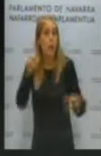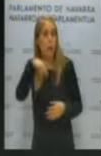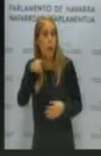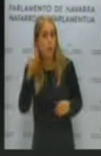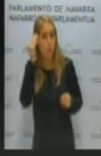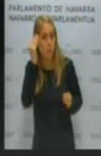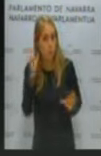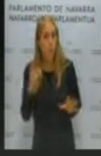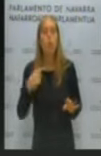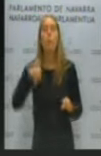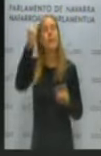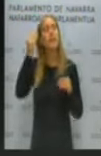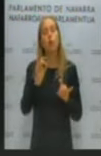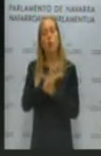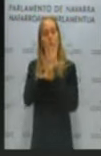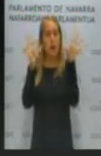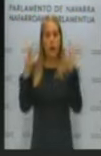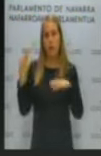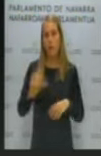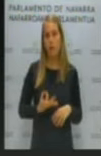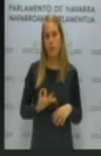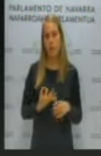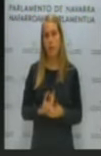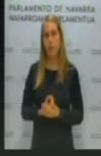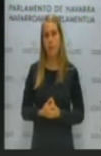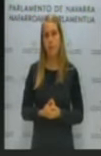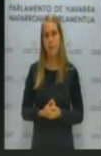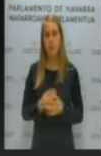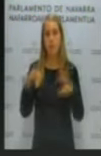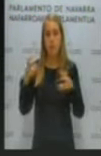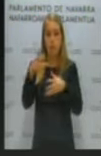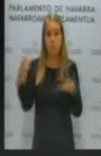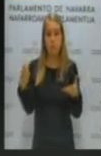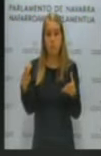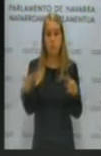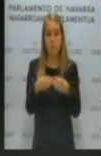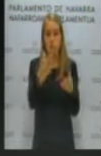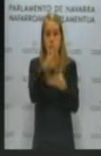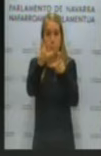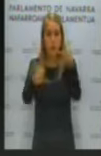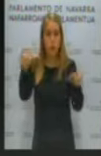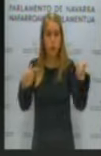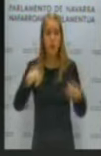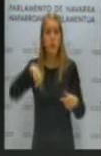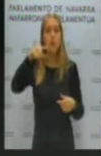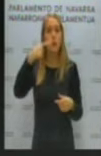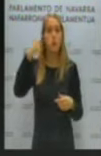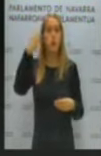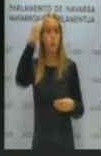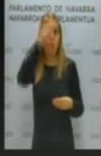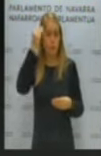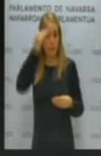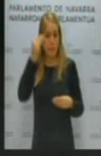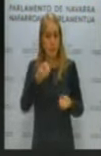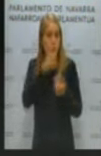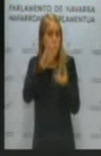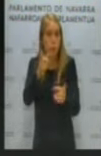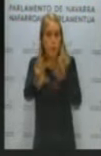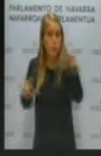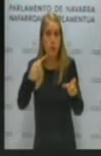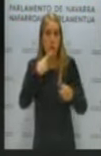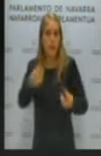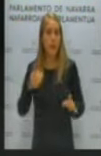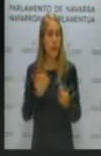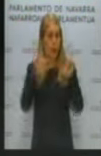claro, hay que ser claro con el conjunto de los ciudadanos. A la gente hay que decirle lo que uno piensa y ya está,